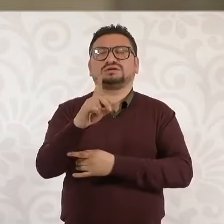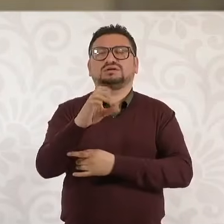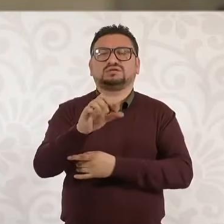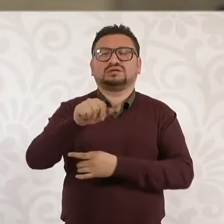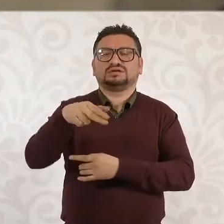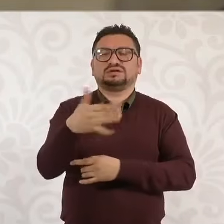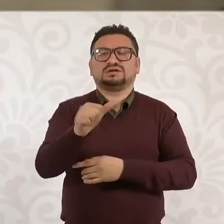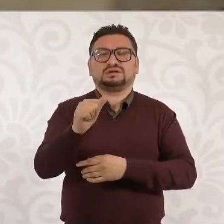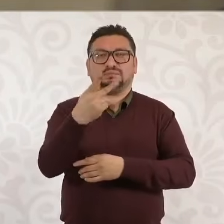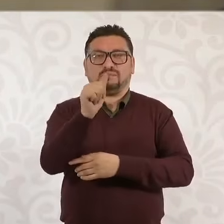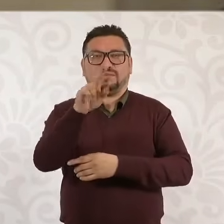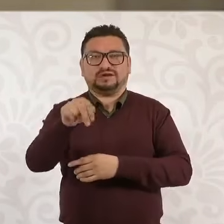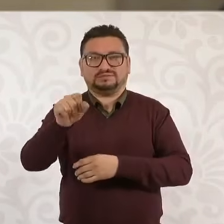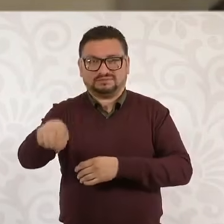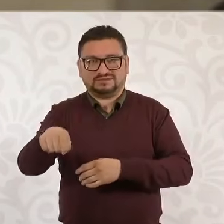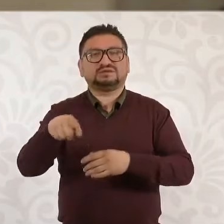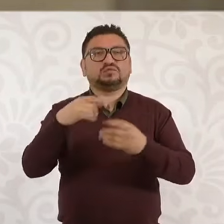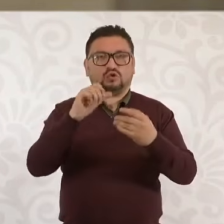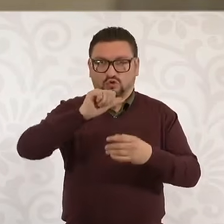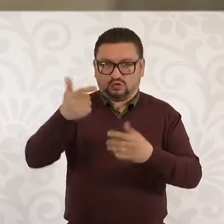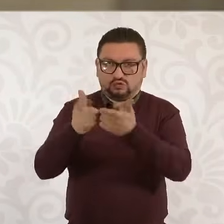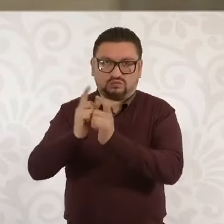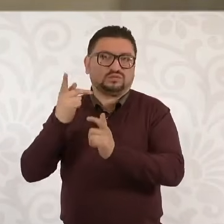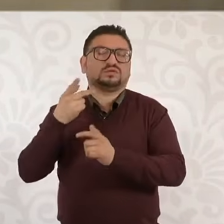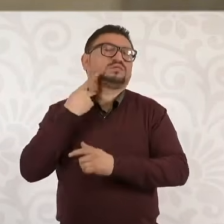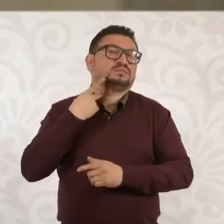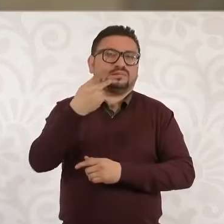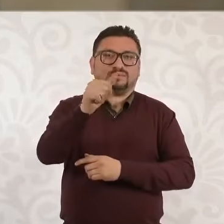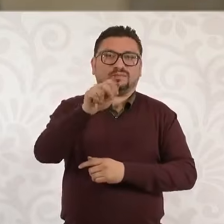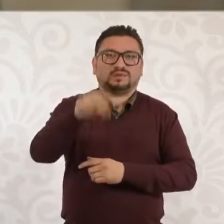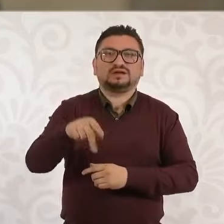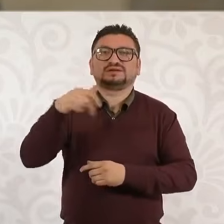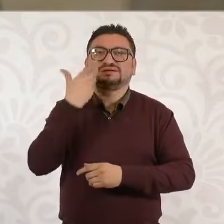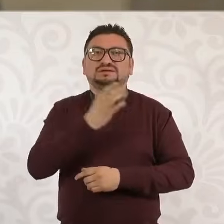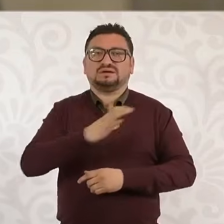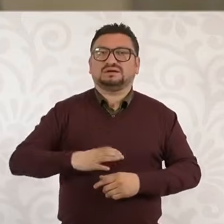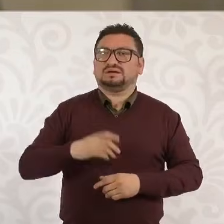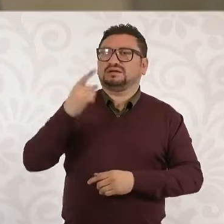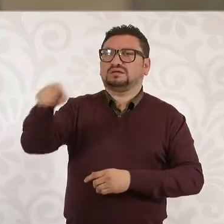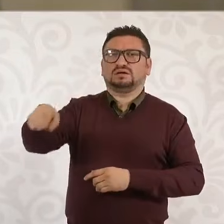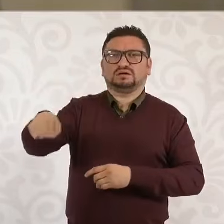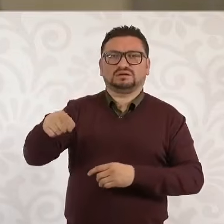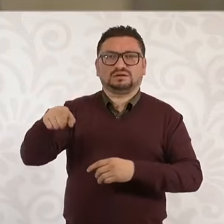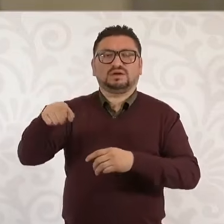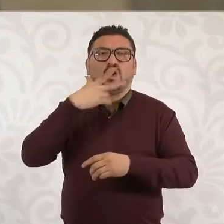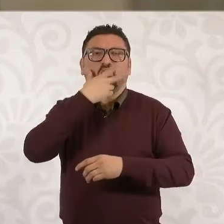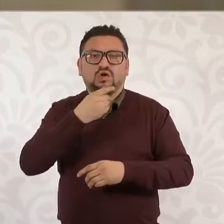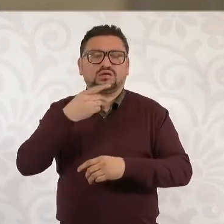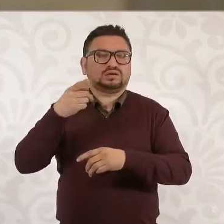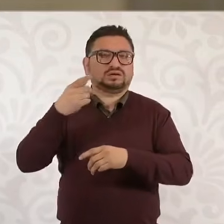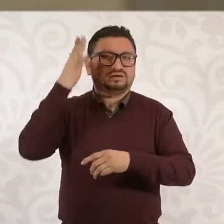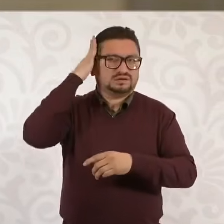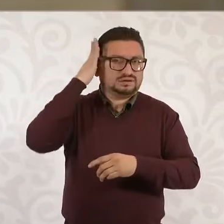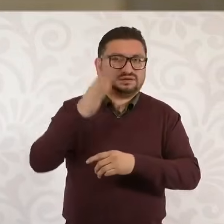del PAN, porque también quiso hacer este partido, el PAN, candidato a cabeza de vaca